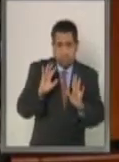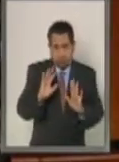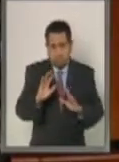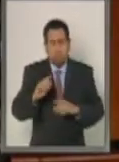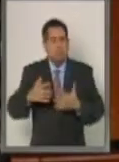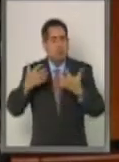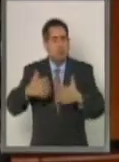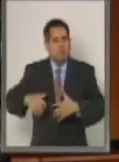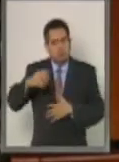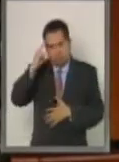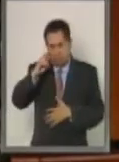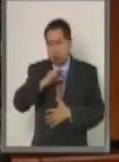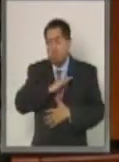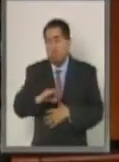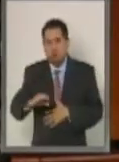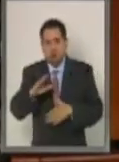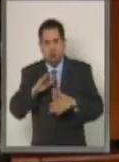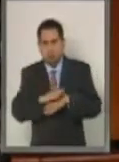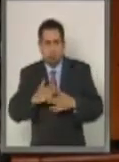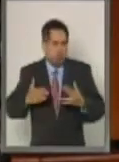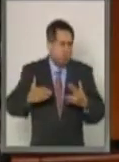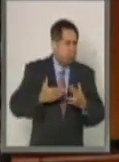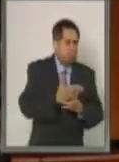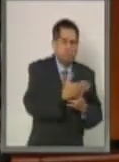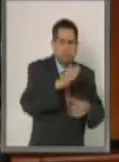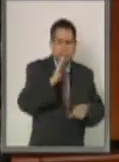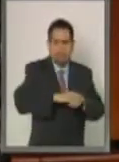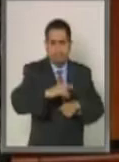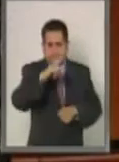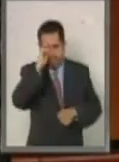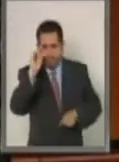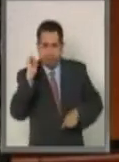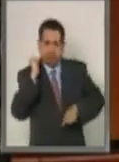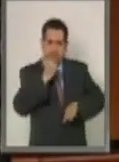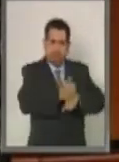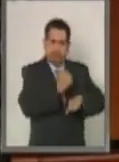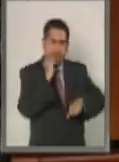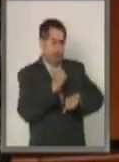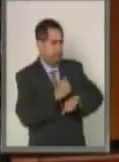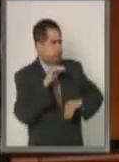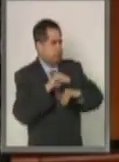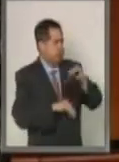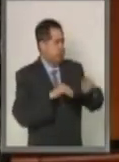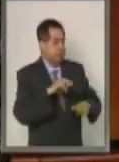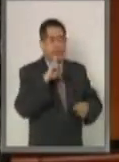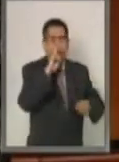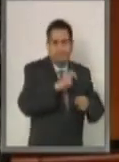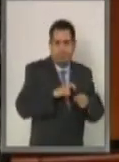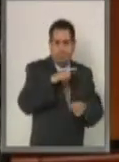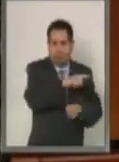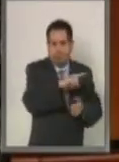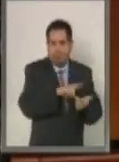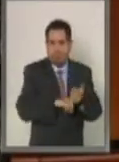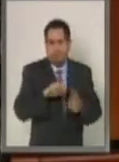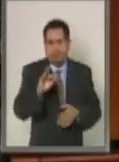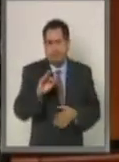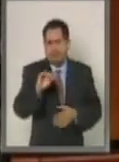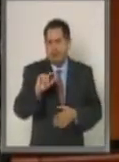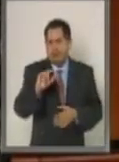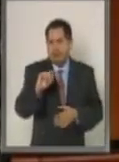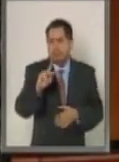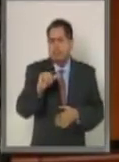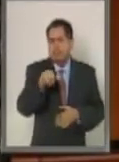mexicanas tendrán un acceso más fácil y seguro a sectores con mayor valor